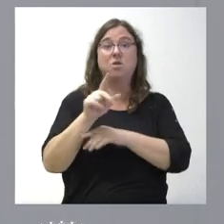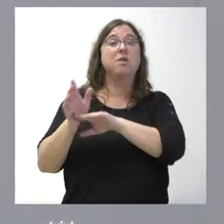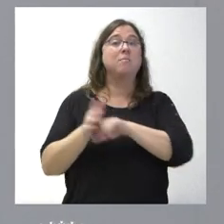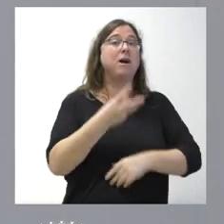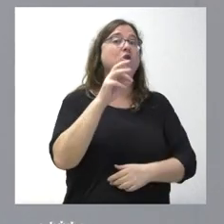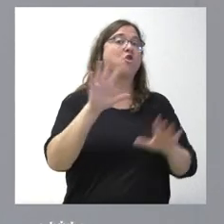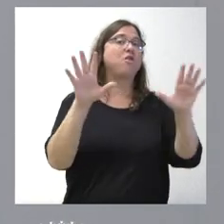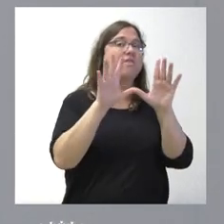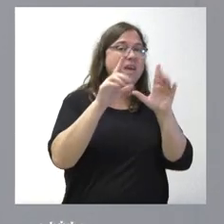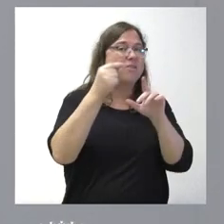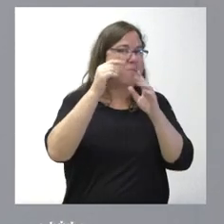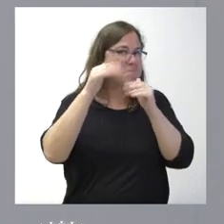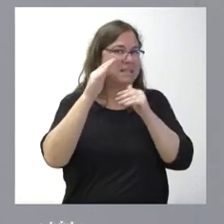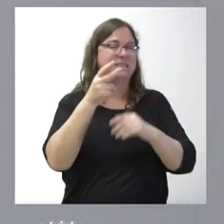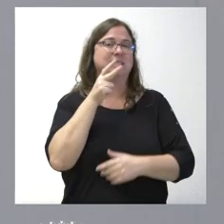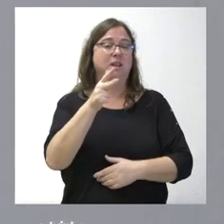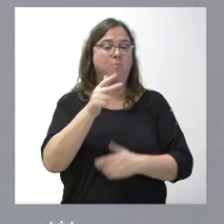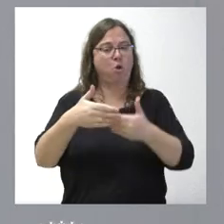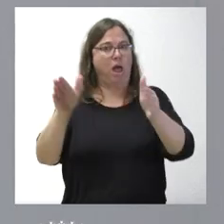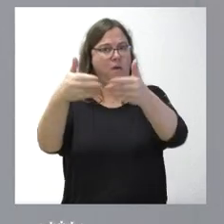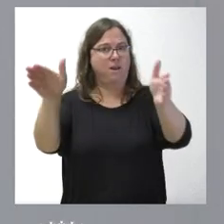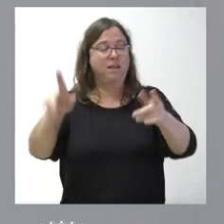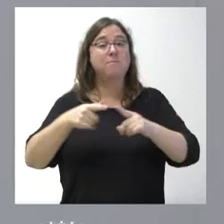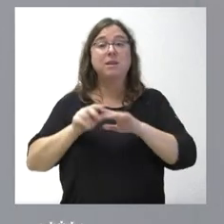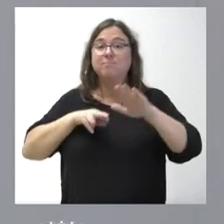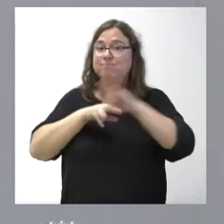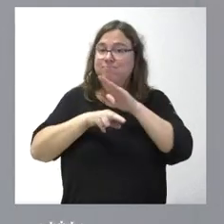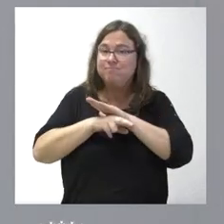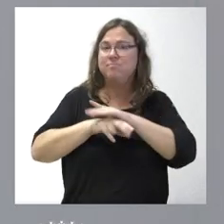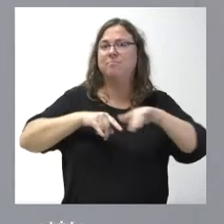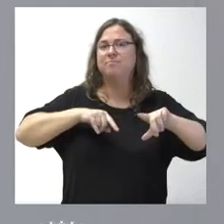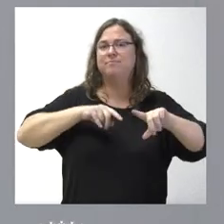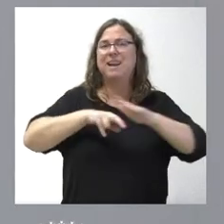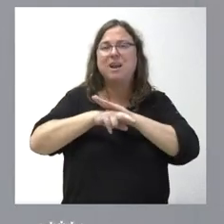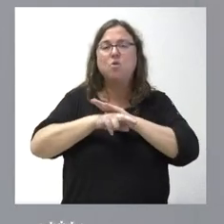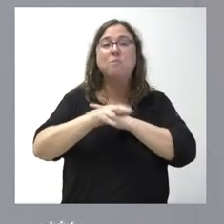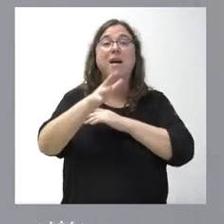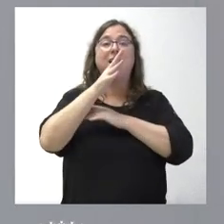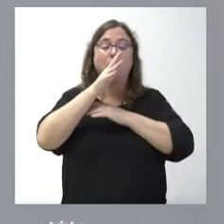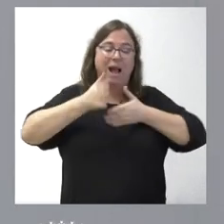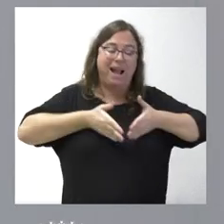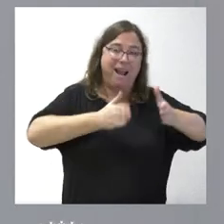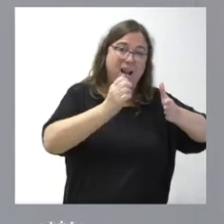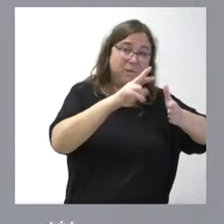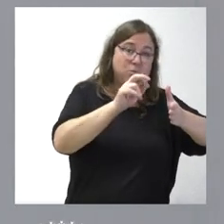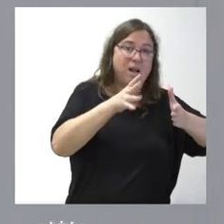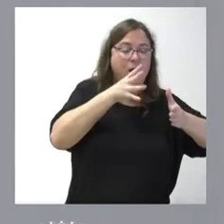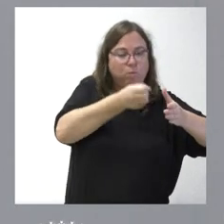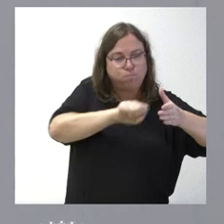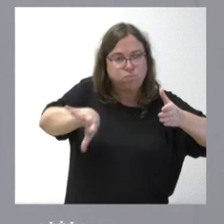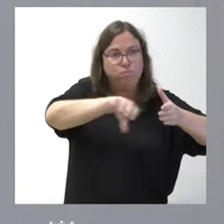km y la construcción de las infraestructuras necesarias para el bombeo desde el canal del pisuerga a la balsa de